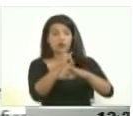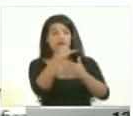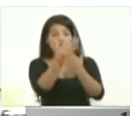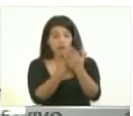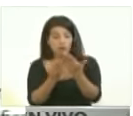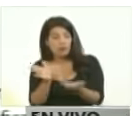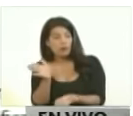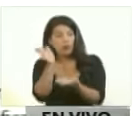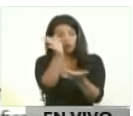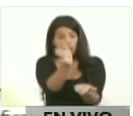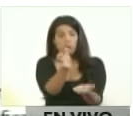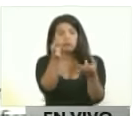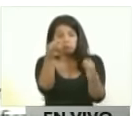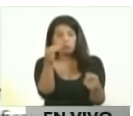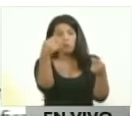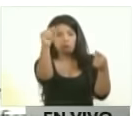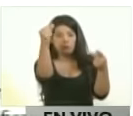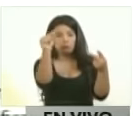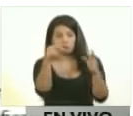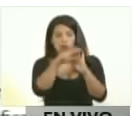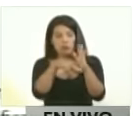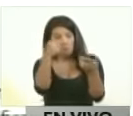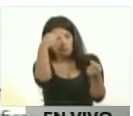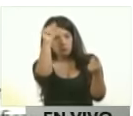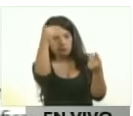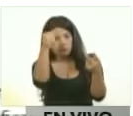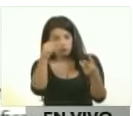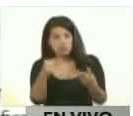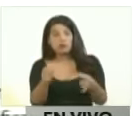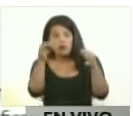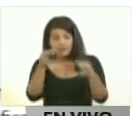las normas del Mercosur, ha notificado